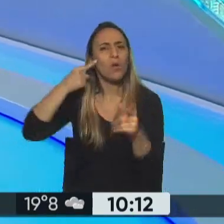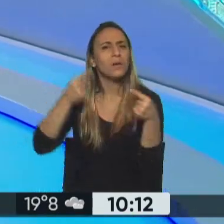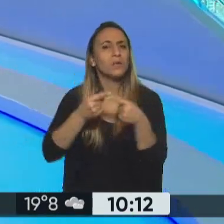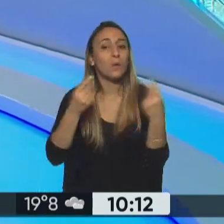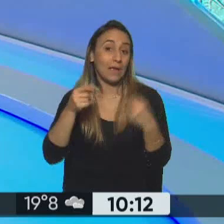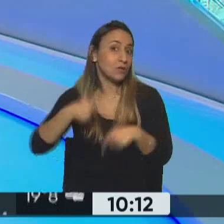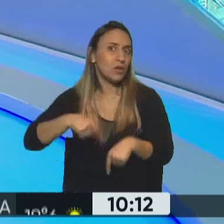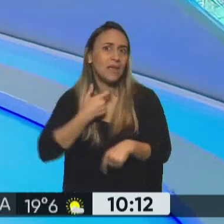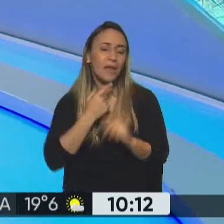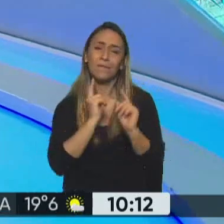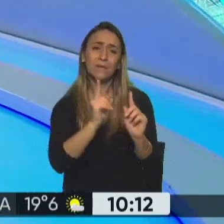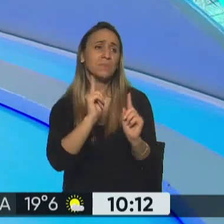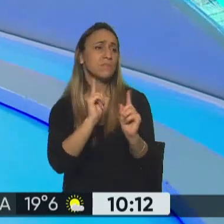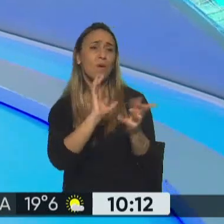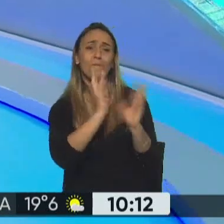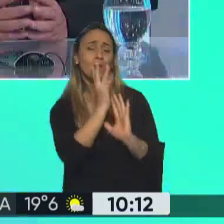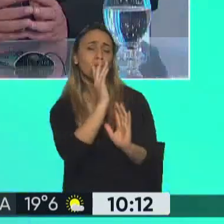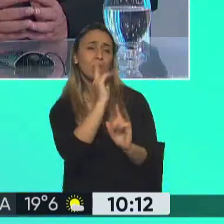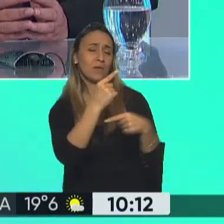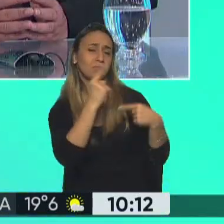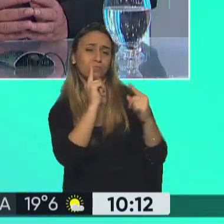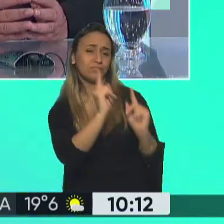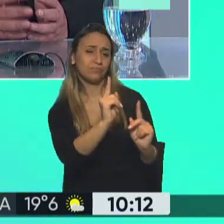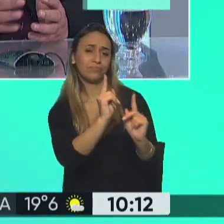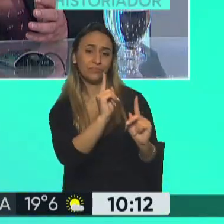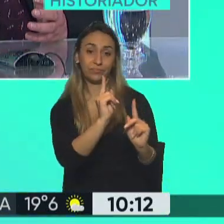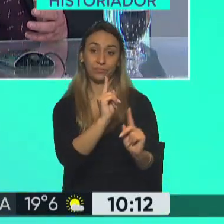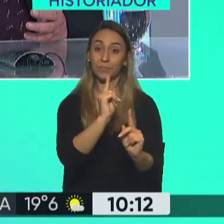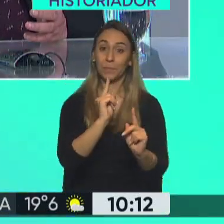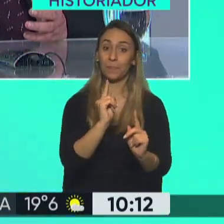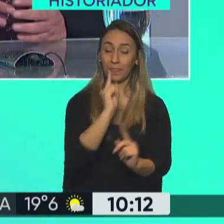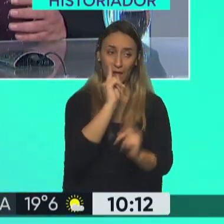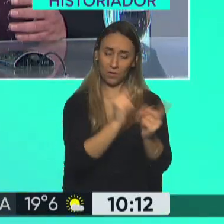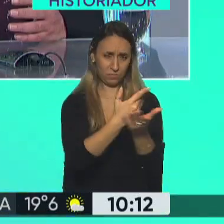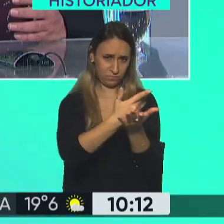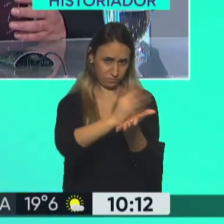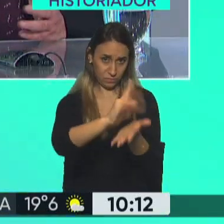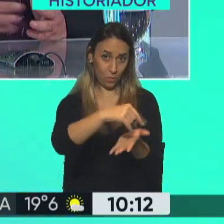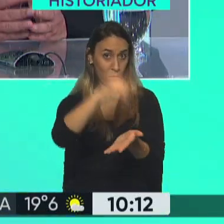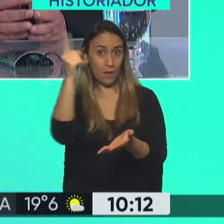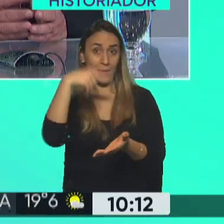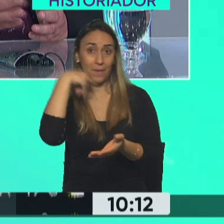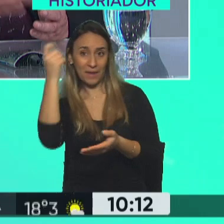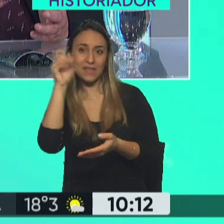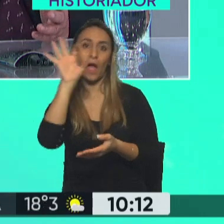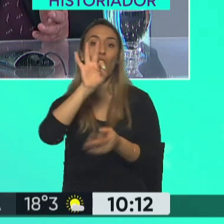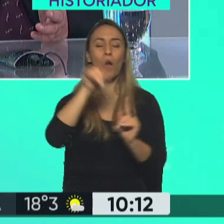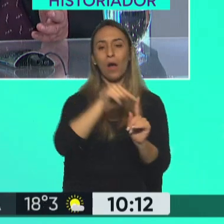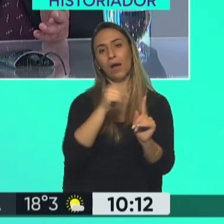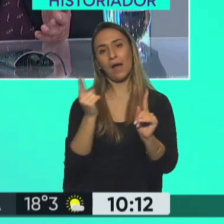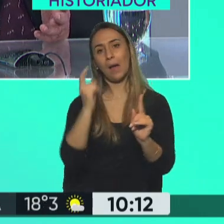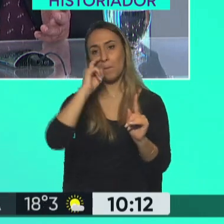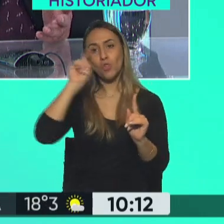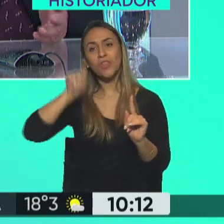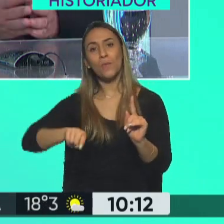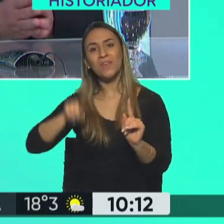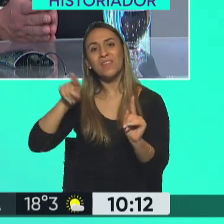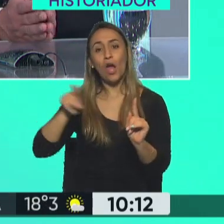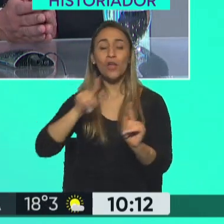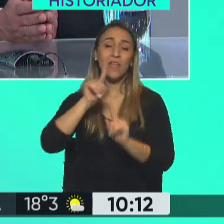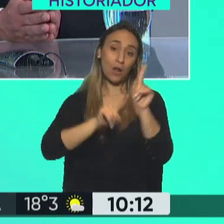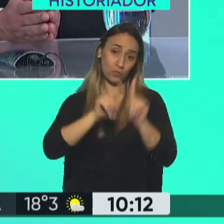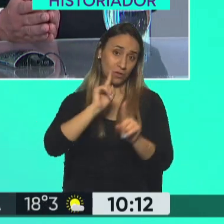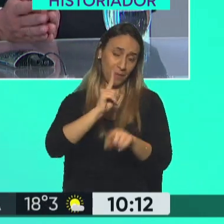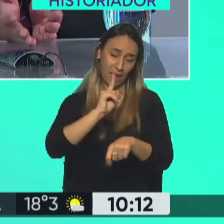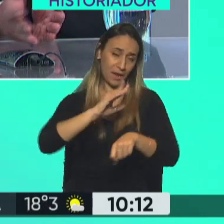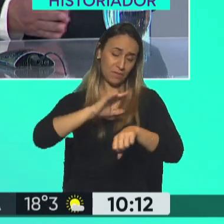status quo, son los principales opositores. Muchos de ellos fueron desterrados, se volvieron a España o se cruzaron a Montevideo y otros fueron también ajusticiados. Recordemos a